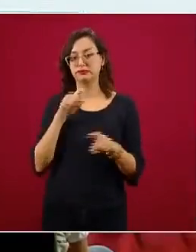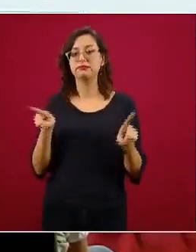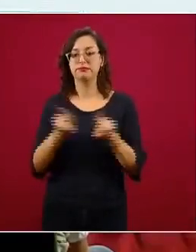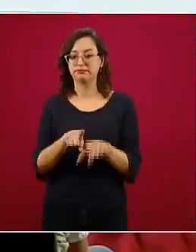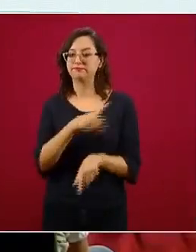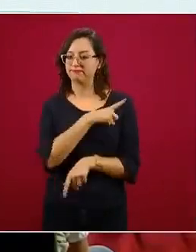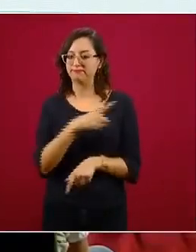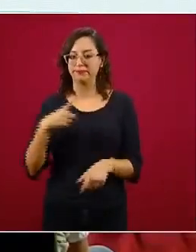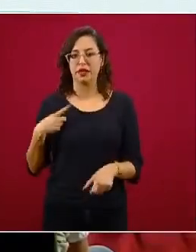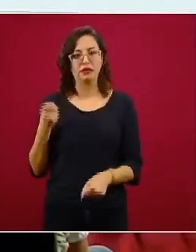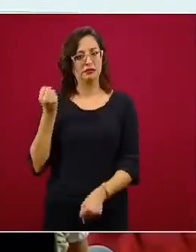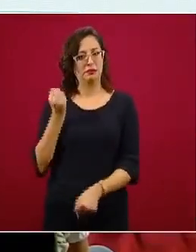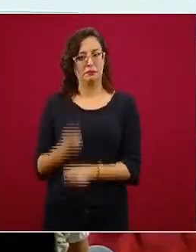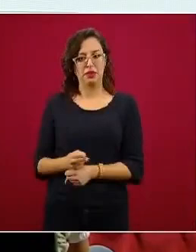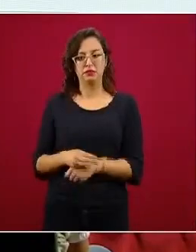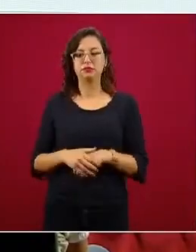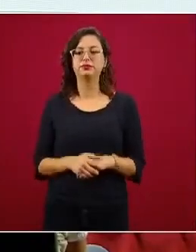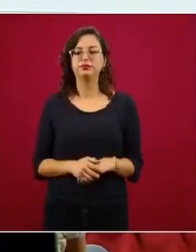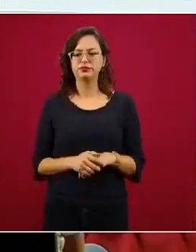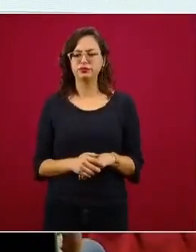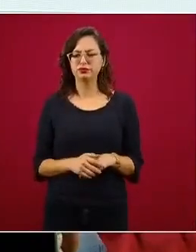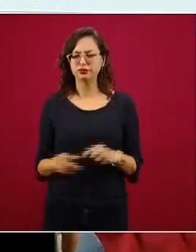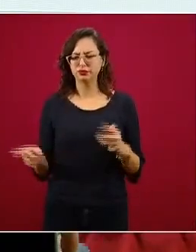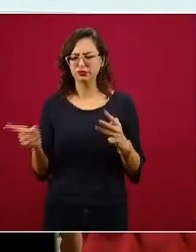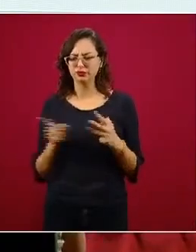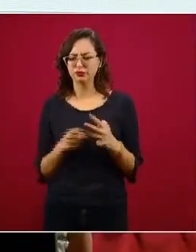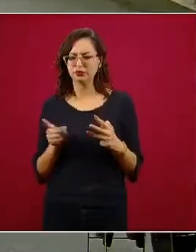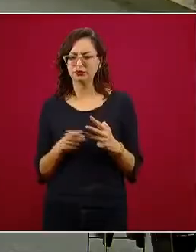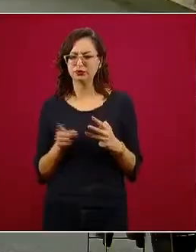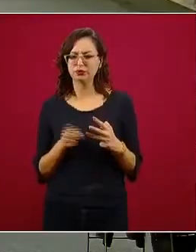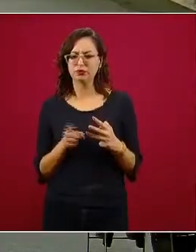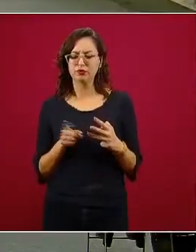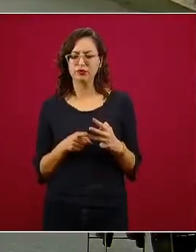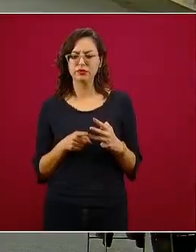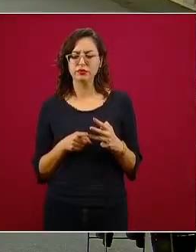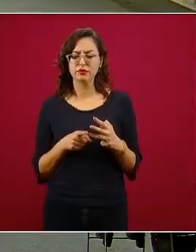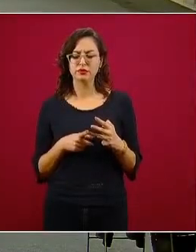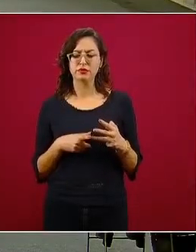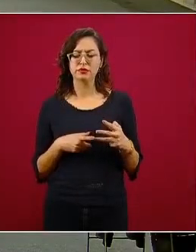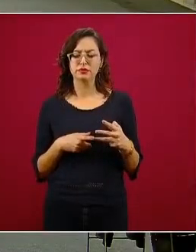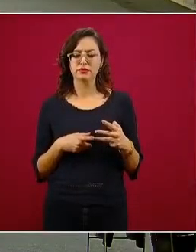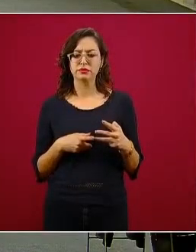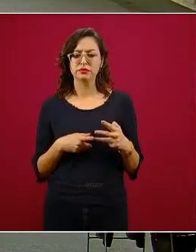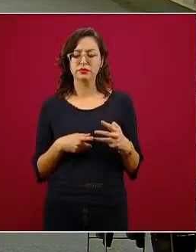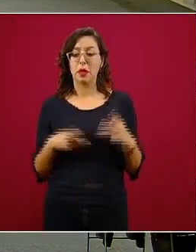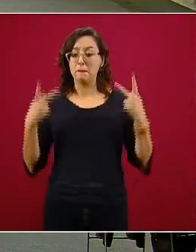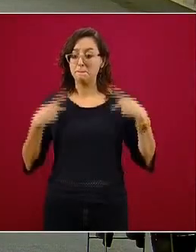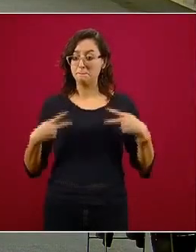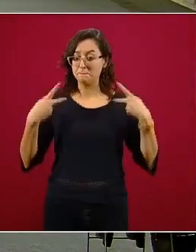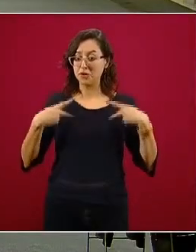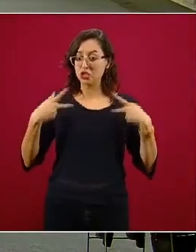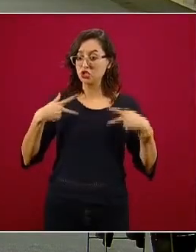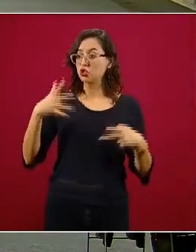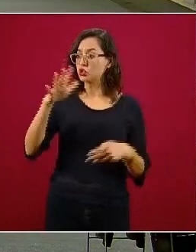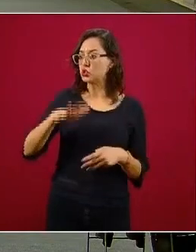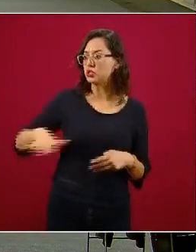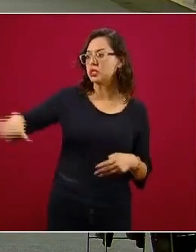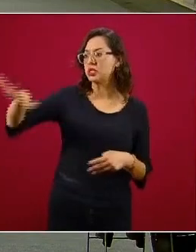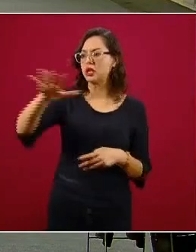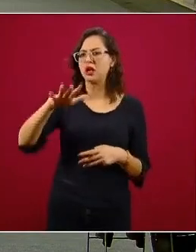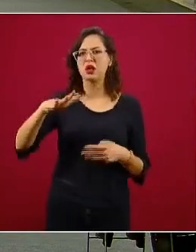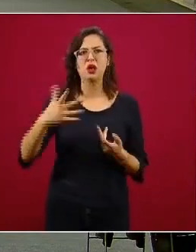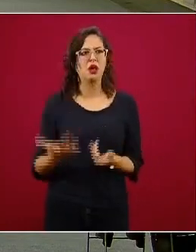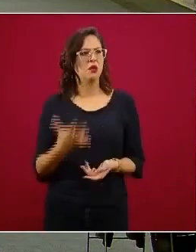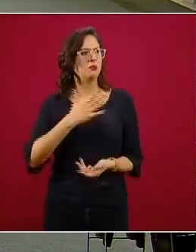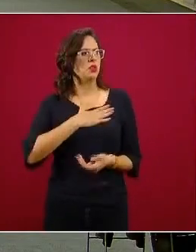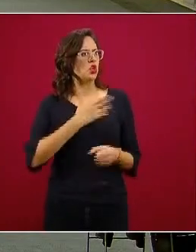poder atender tempranamente esto. Otro componente es que también nos hemos encontrado que hay un desconocimiento de la población de las rutas. ¿A dónde voy? ¿Qué